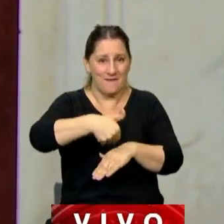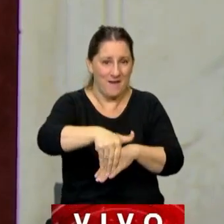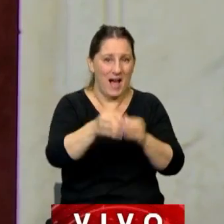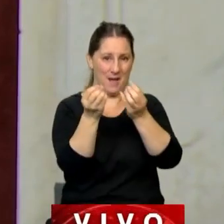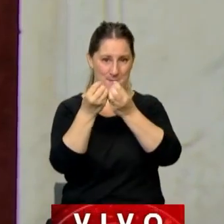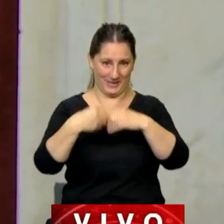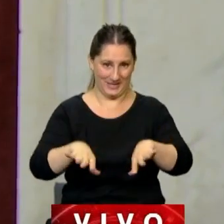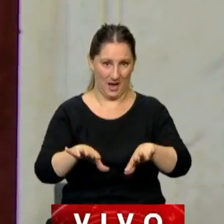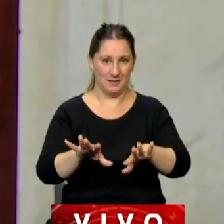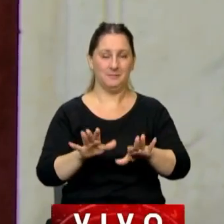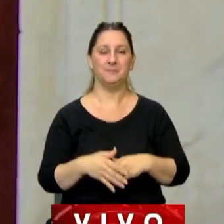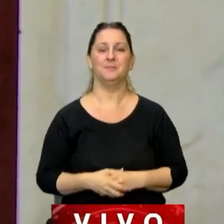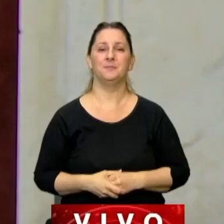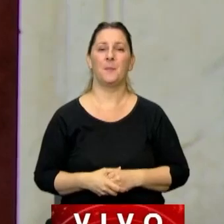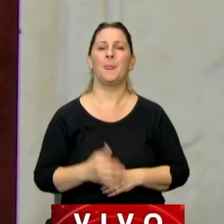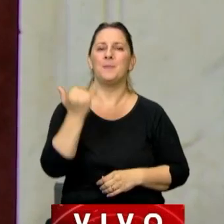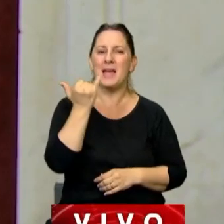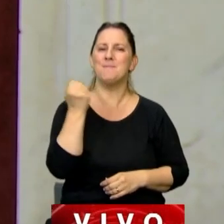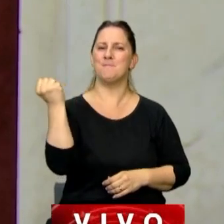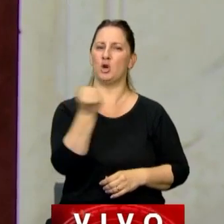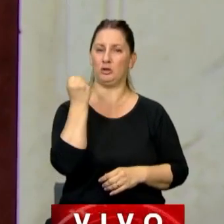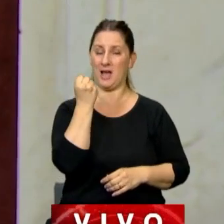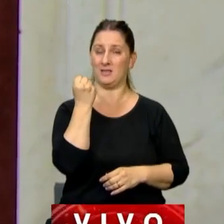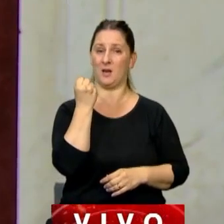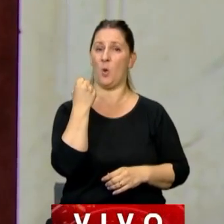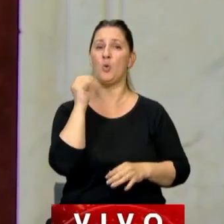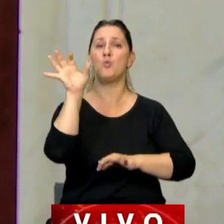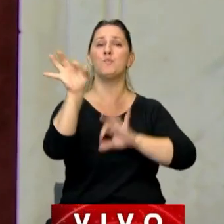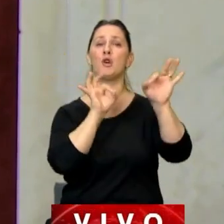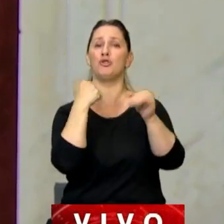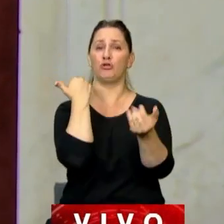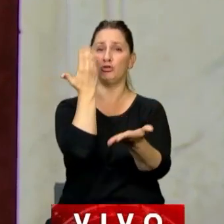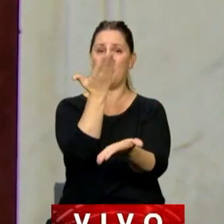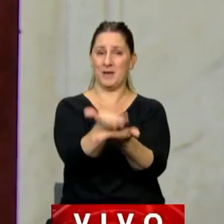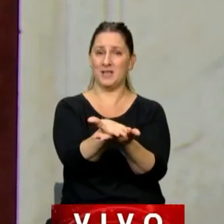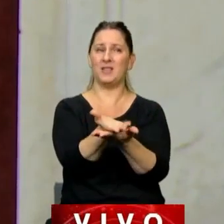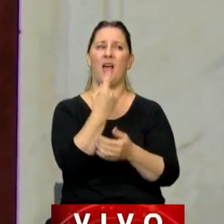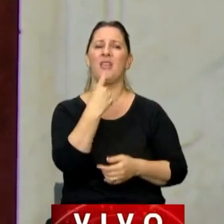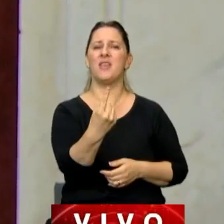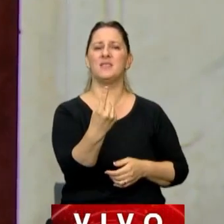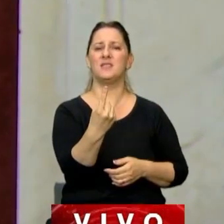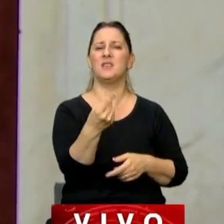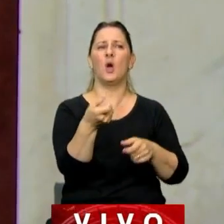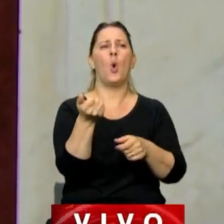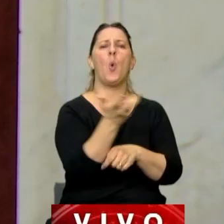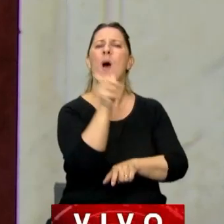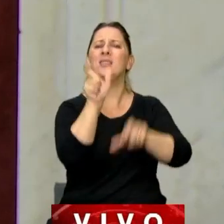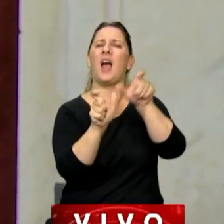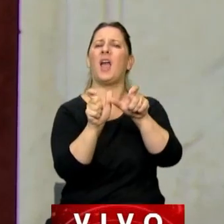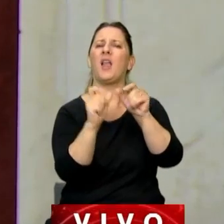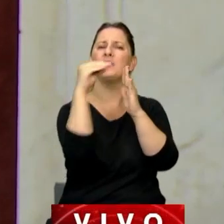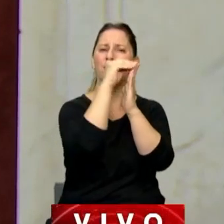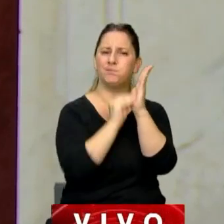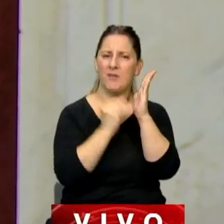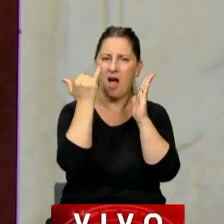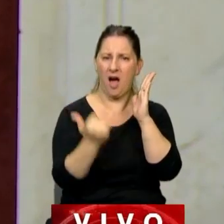entonces no sería. Pero es importante cuando se presenta un proyecto poder decir, a ver, a cuánta gente involucra,